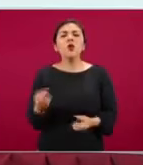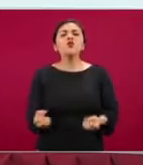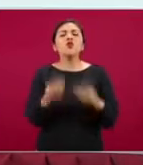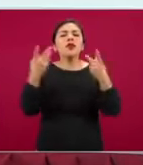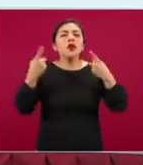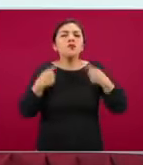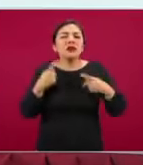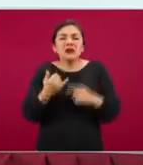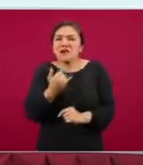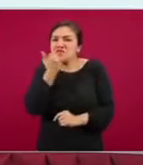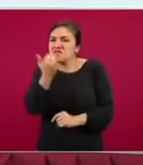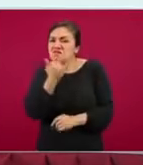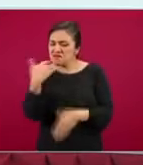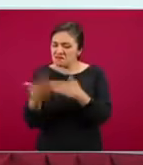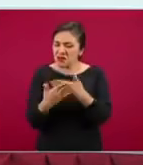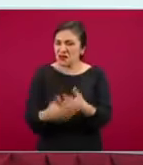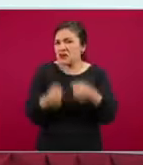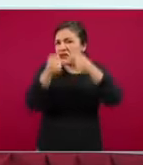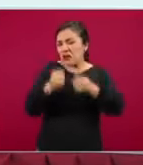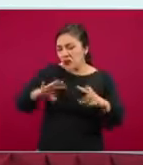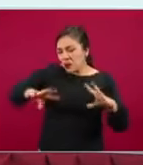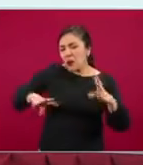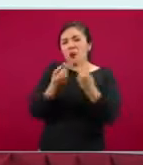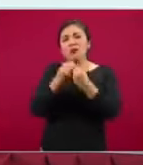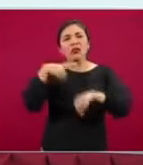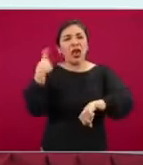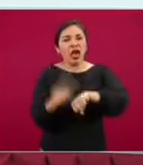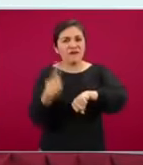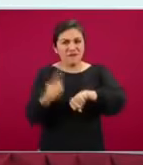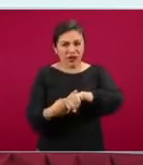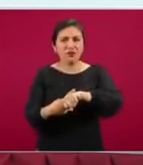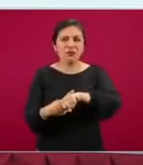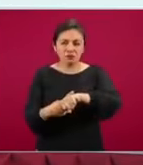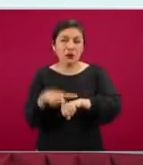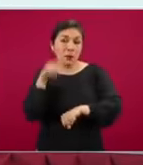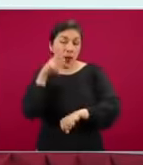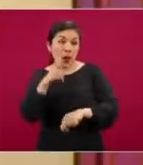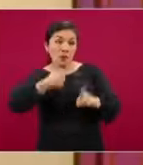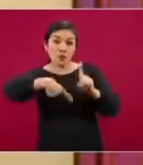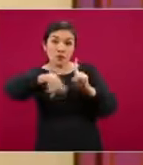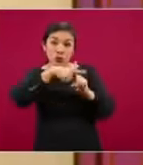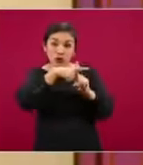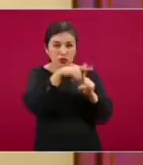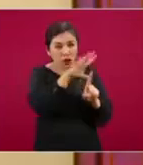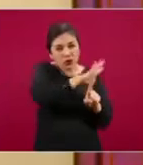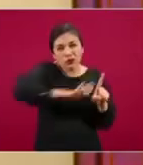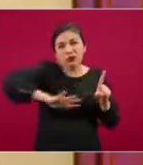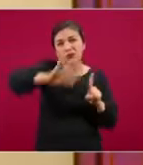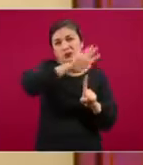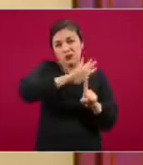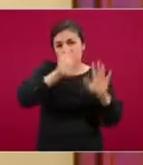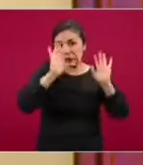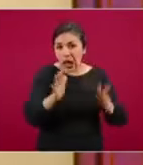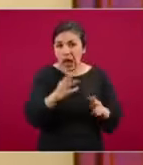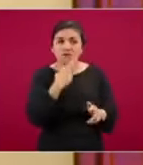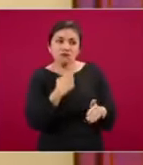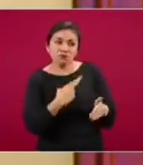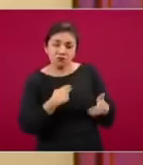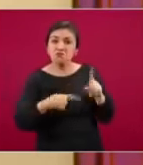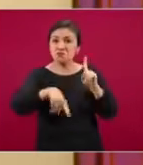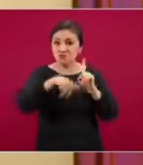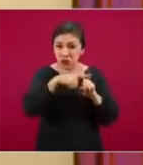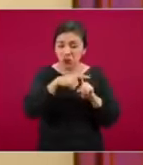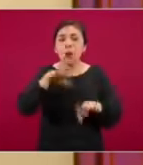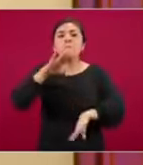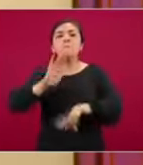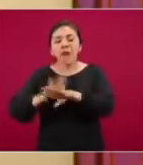casos estimados, es decir, ya pasando a una estimación, agarrando todos los casos o personas que han sido confirmadas y además